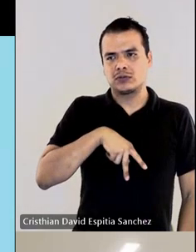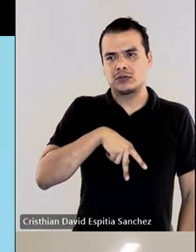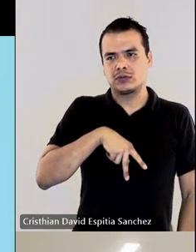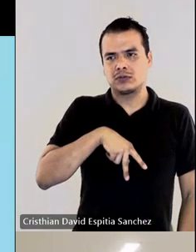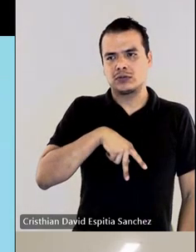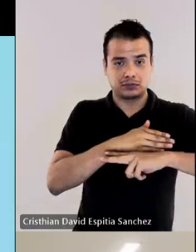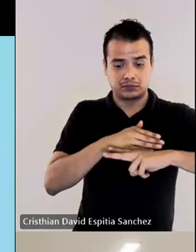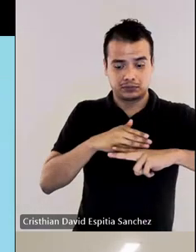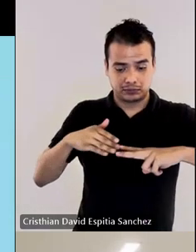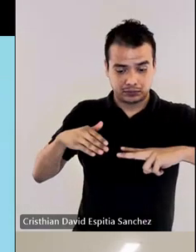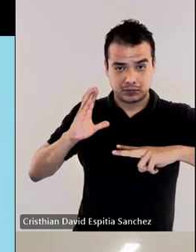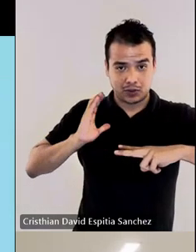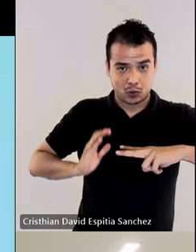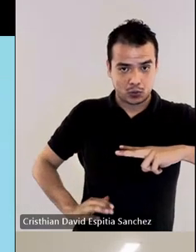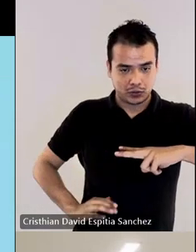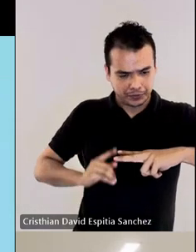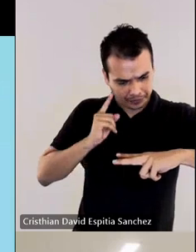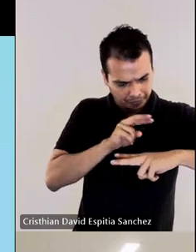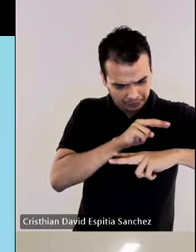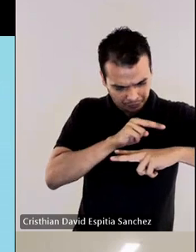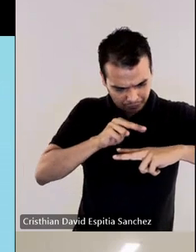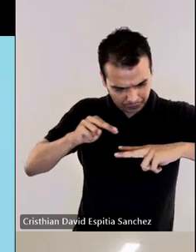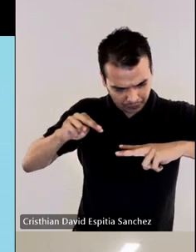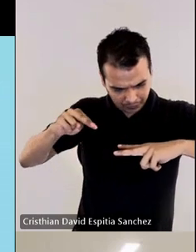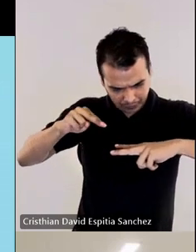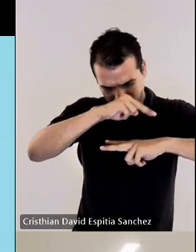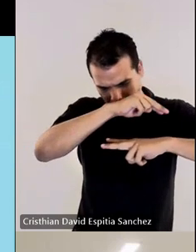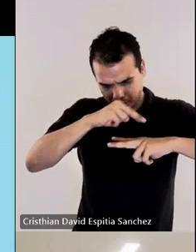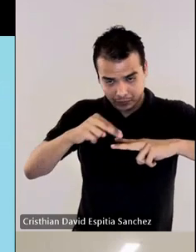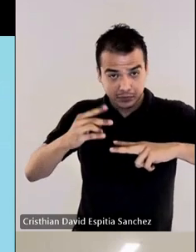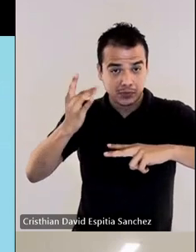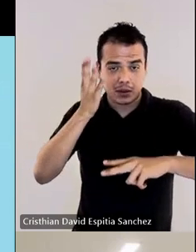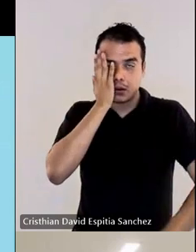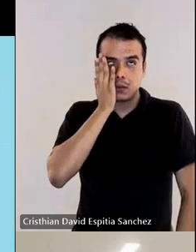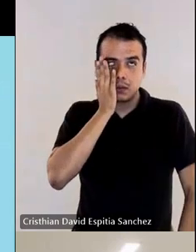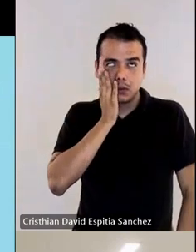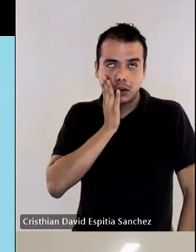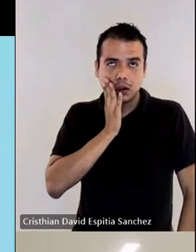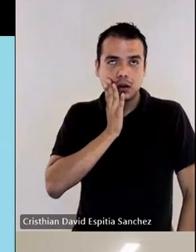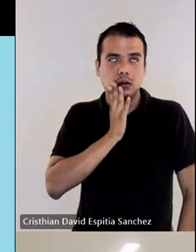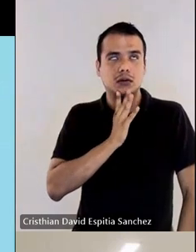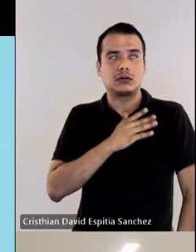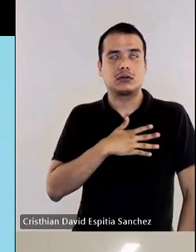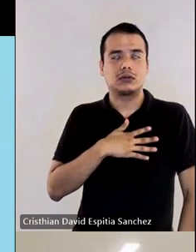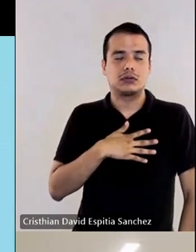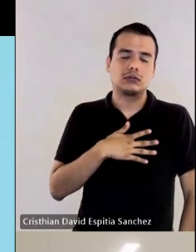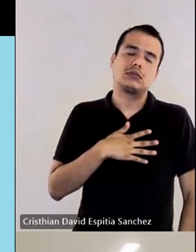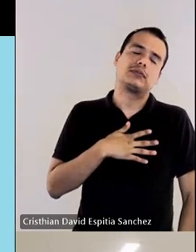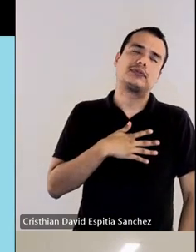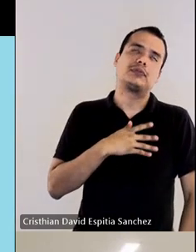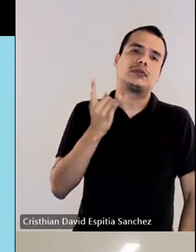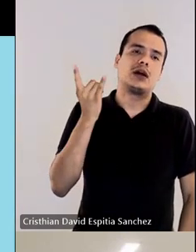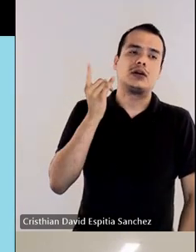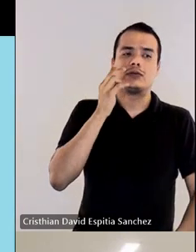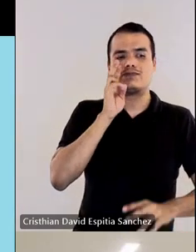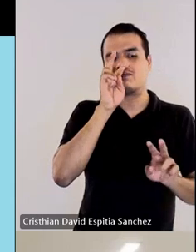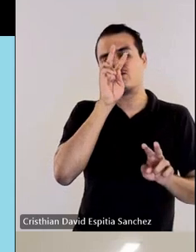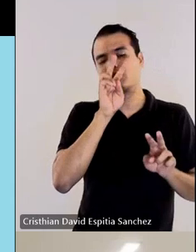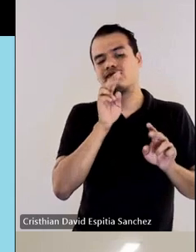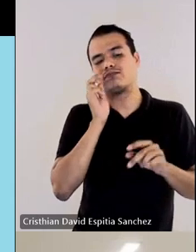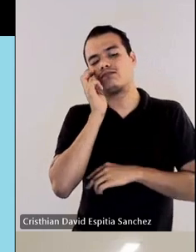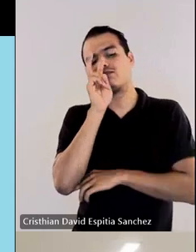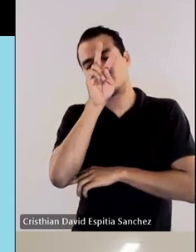frialdad, sudoración en la persona. Si la persona aún no reacciona, puede proceder a realizar algún tipo de